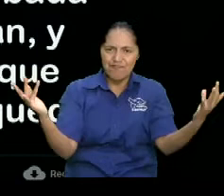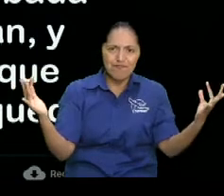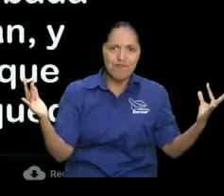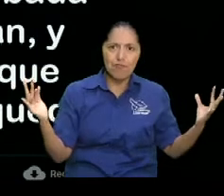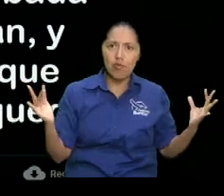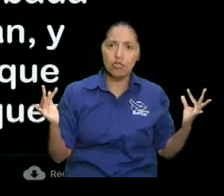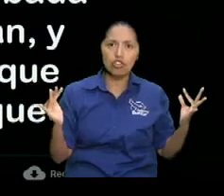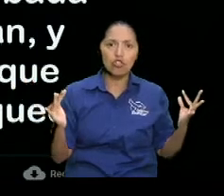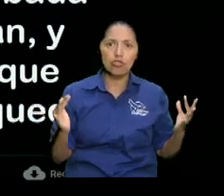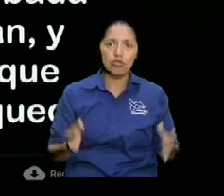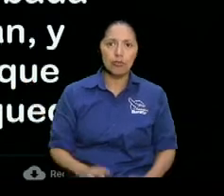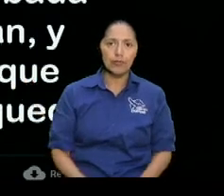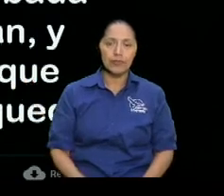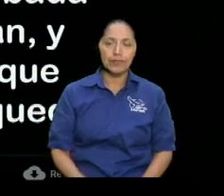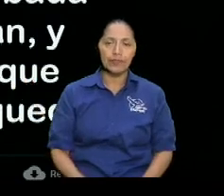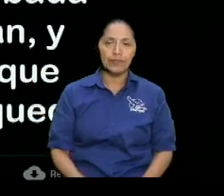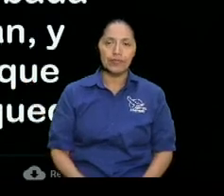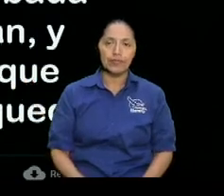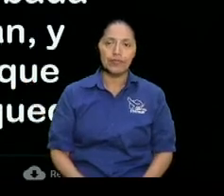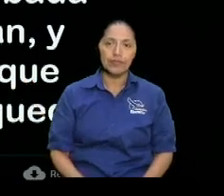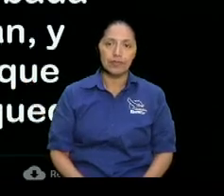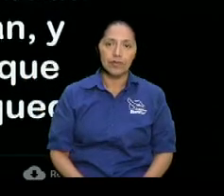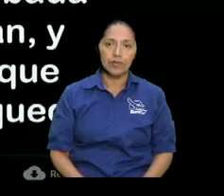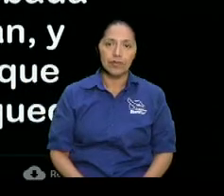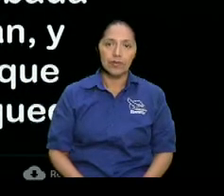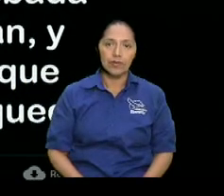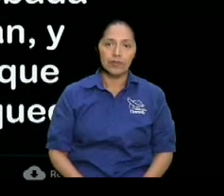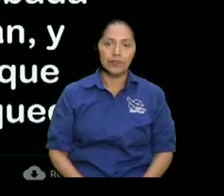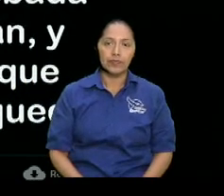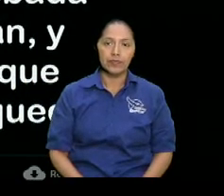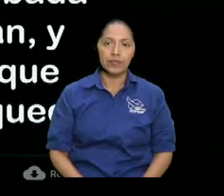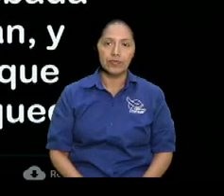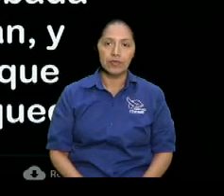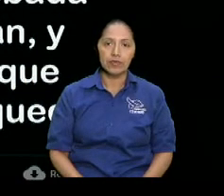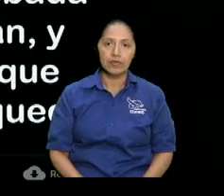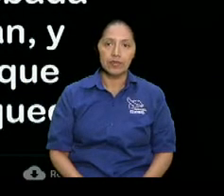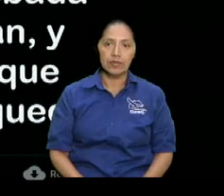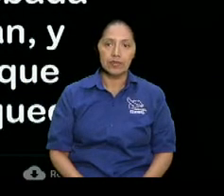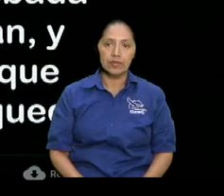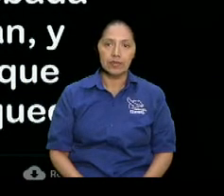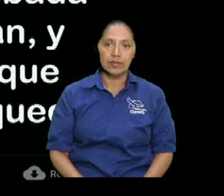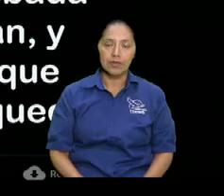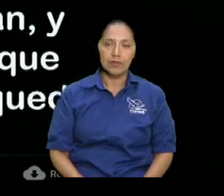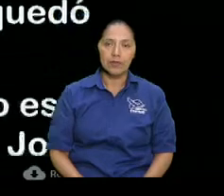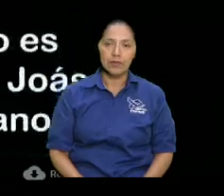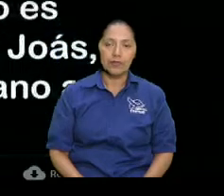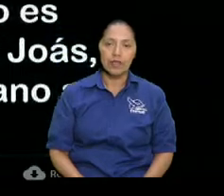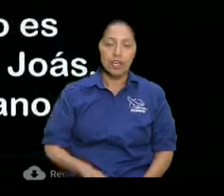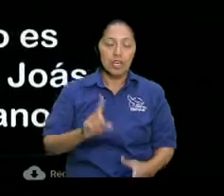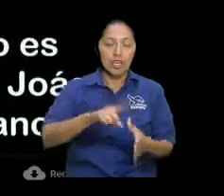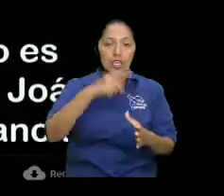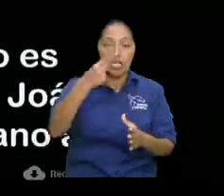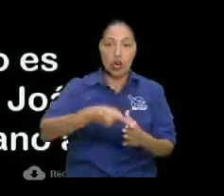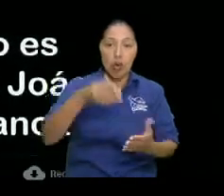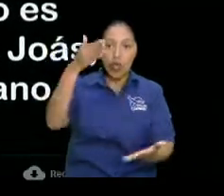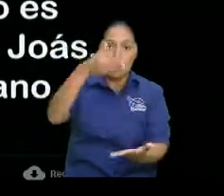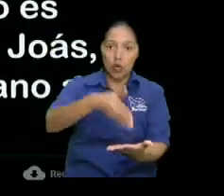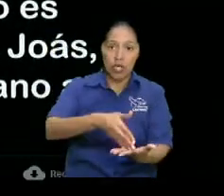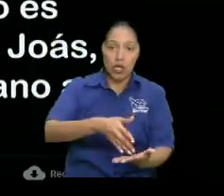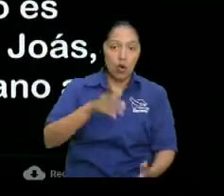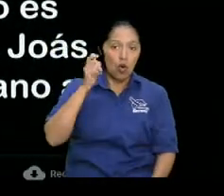innumerables como la arena que está a la orilla del mar. Y ellos eran solo 300. Cuando llegó